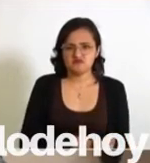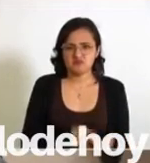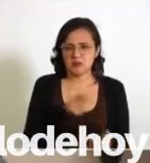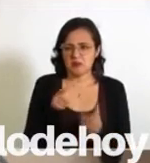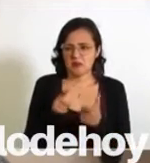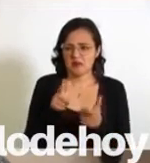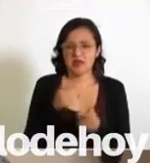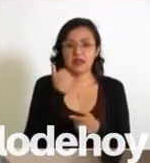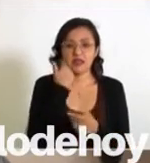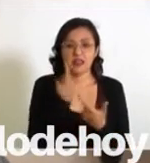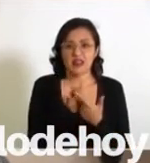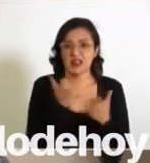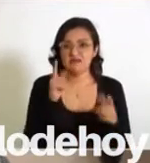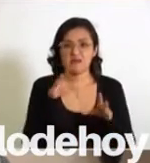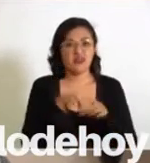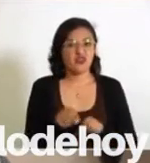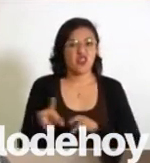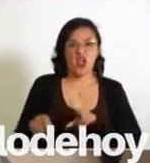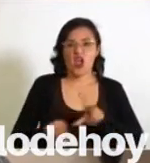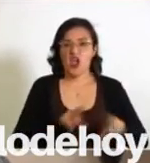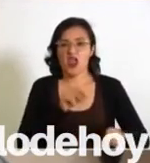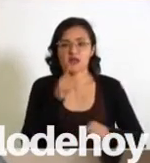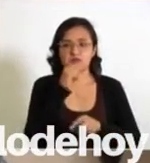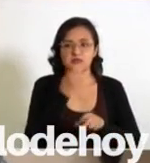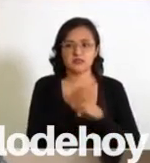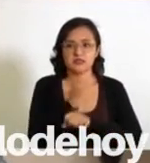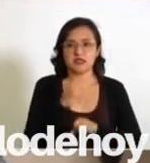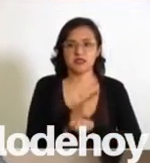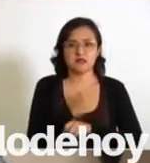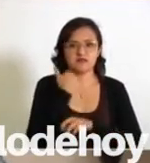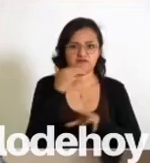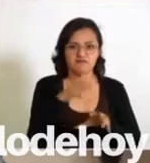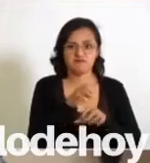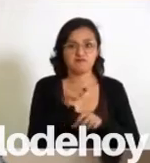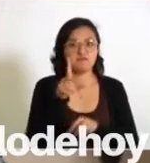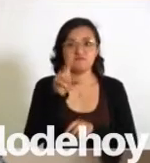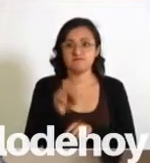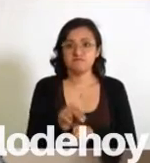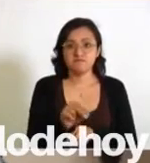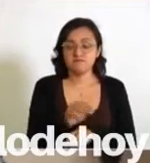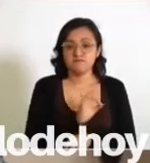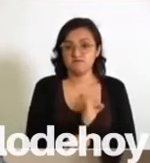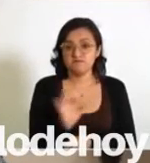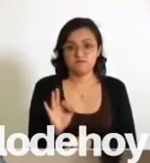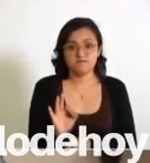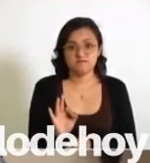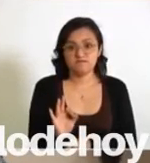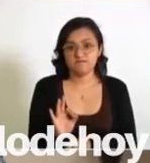que quisieron liberarlo de la detención de la policía estatal no pudieron